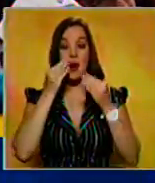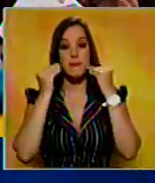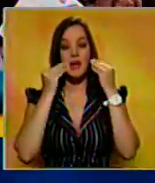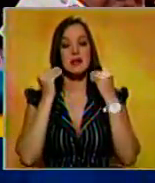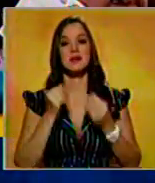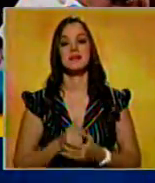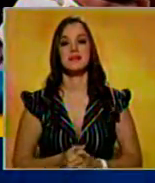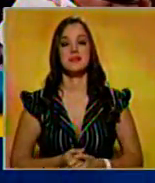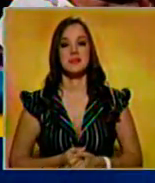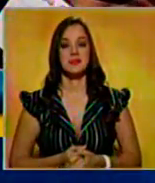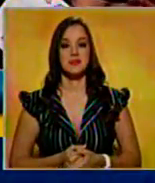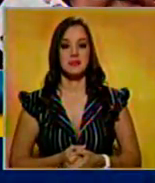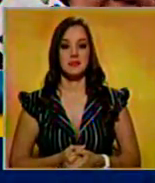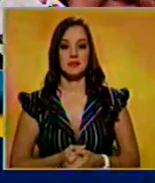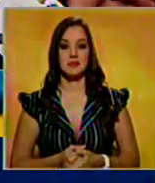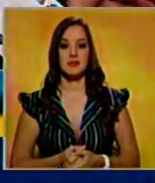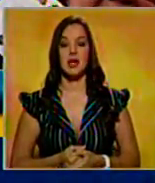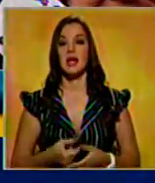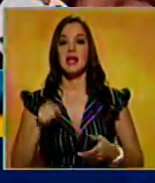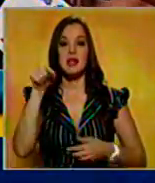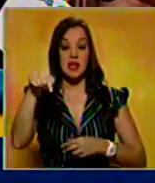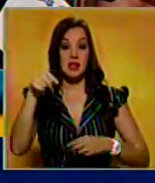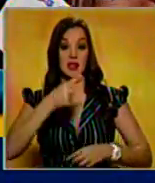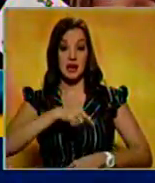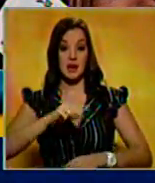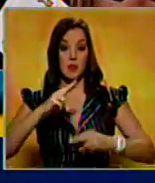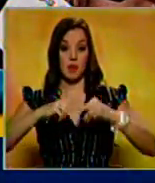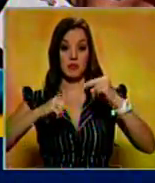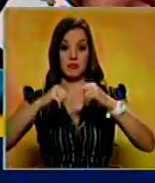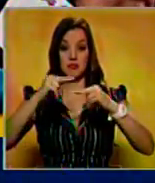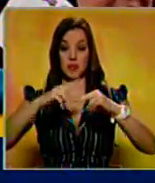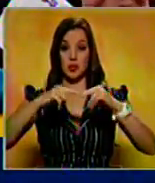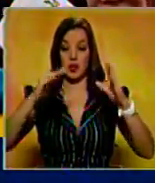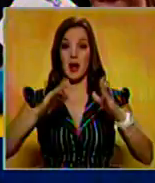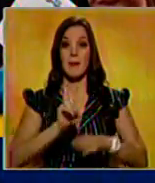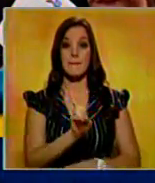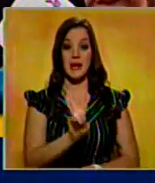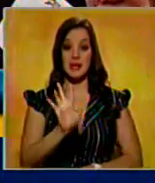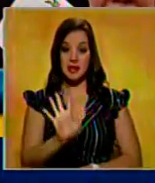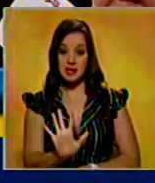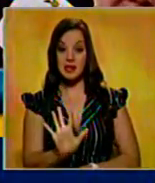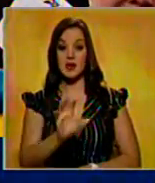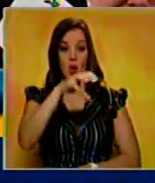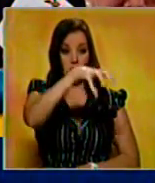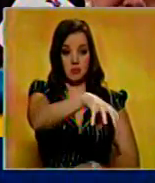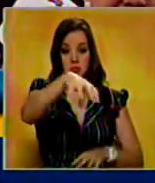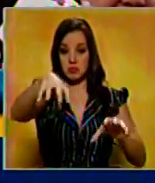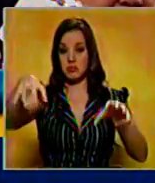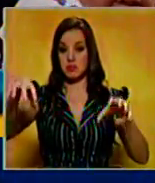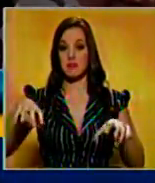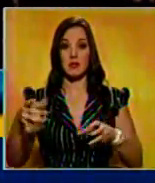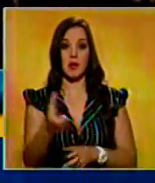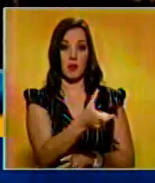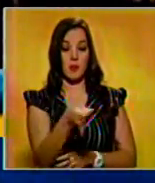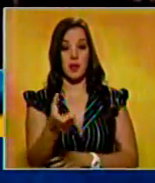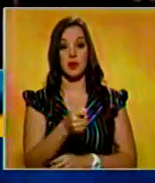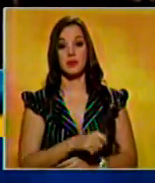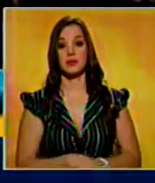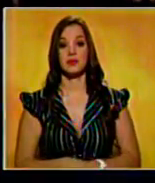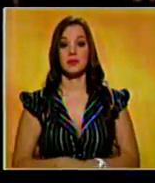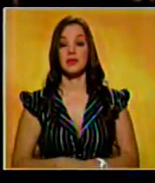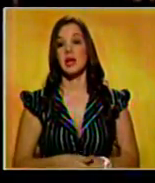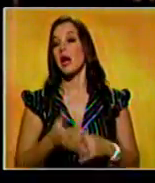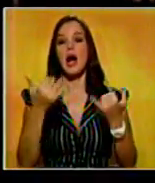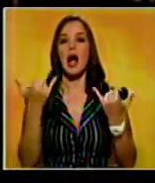estoy dejando una infraestructura con 25 estaciones, un cuartel central bien fortalecido, con músculos bien gruesos. El recién